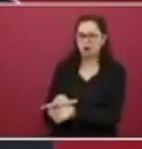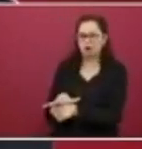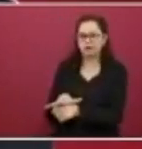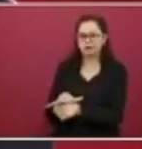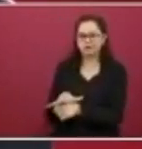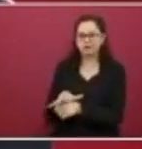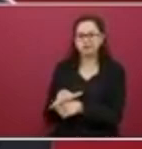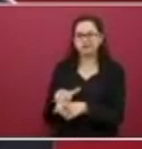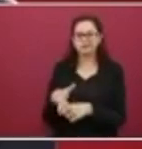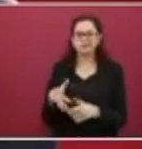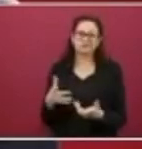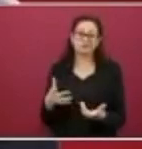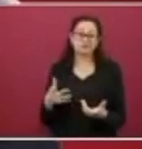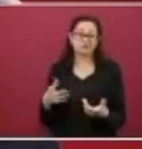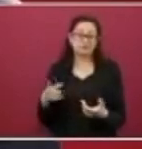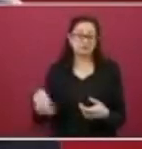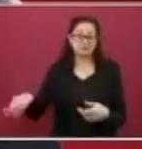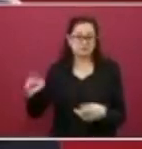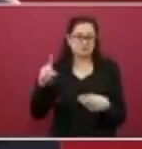una inconformidad